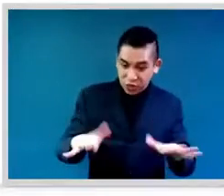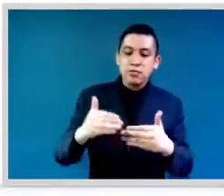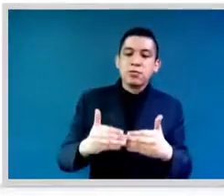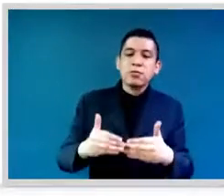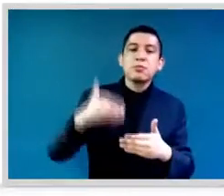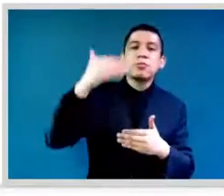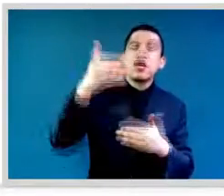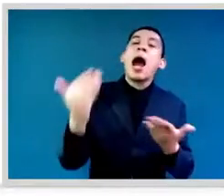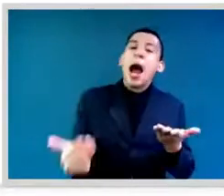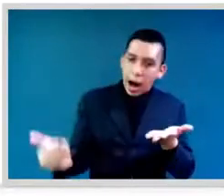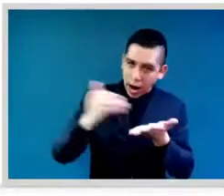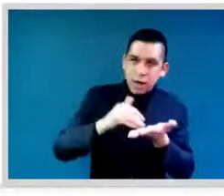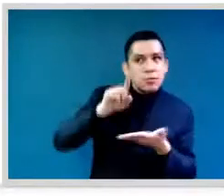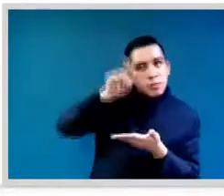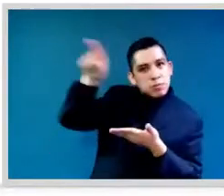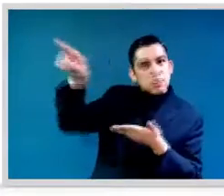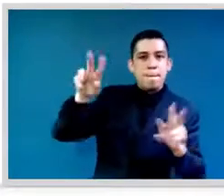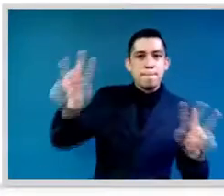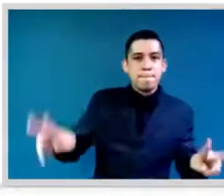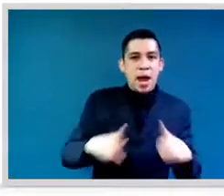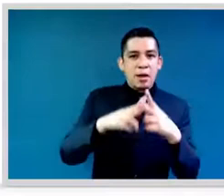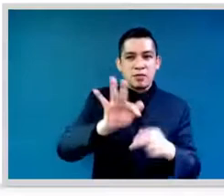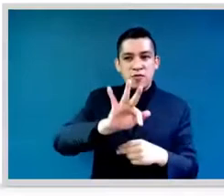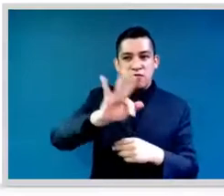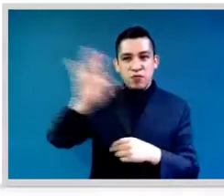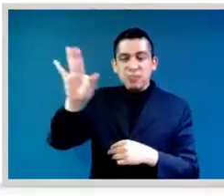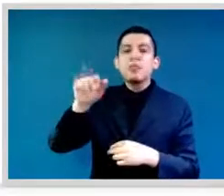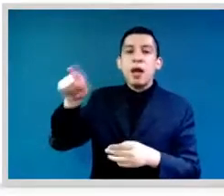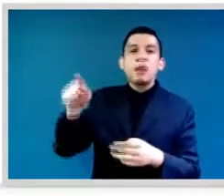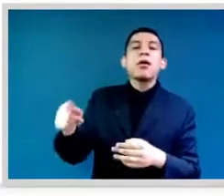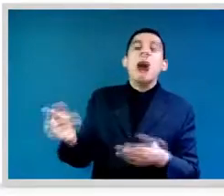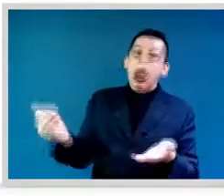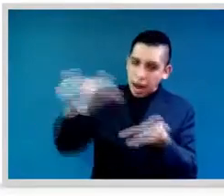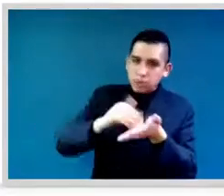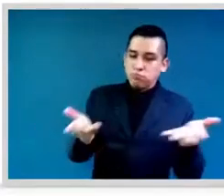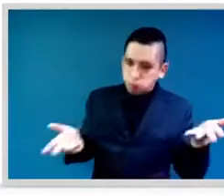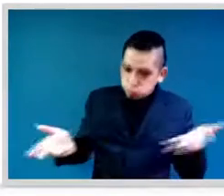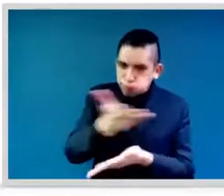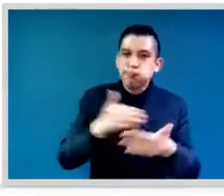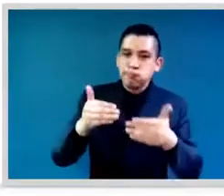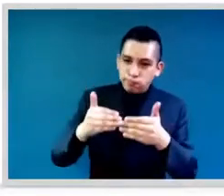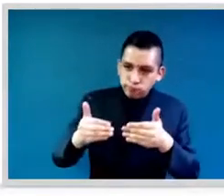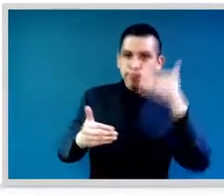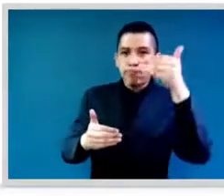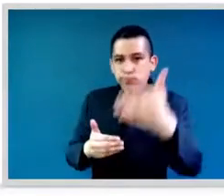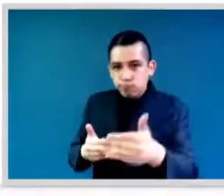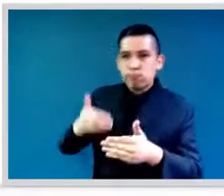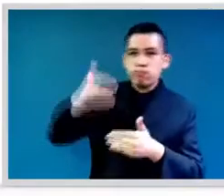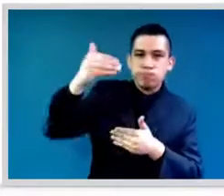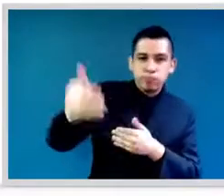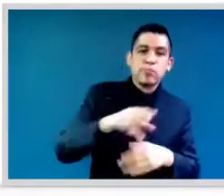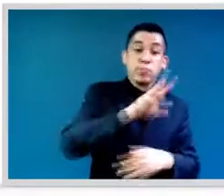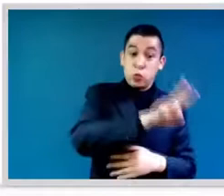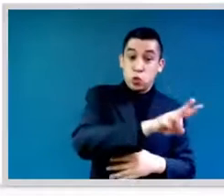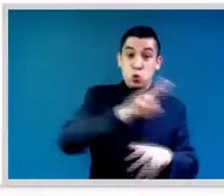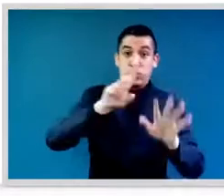Y van a revisarse en la 76ª Asamblea General de la Organización de las Naciones Unidas.